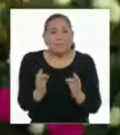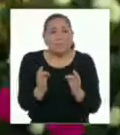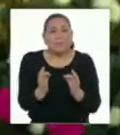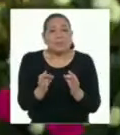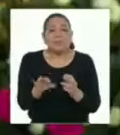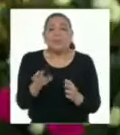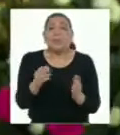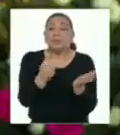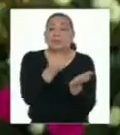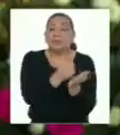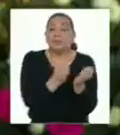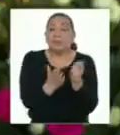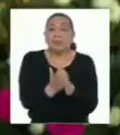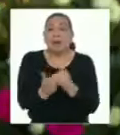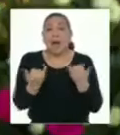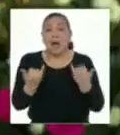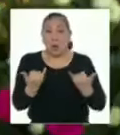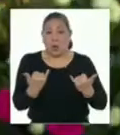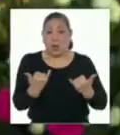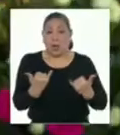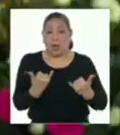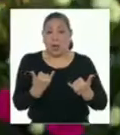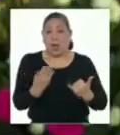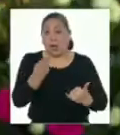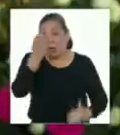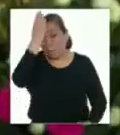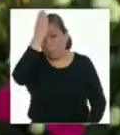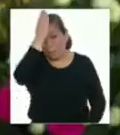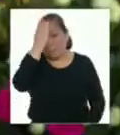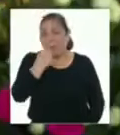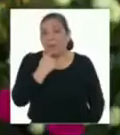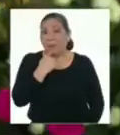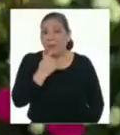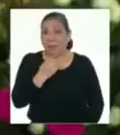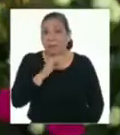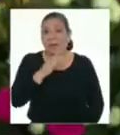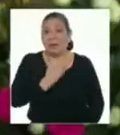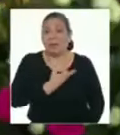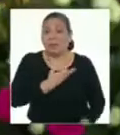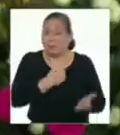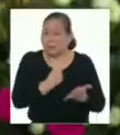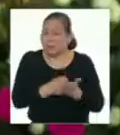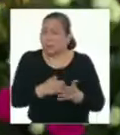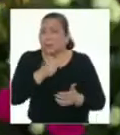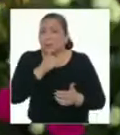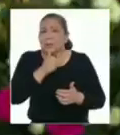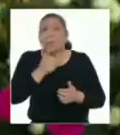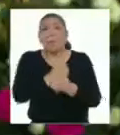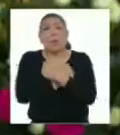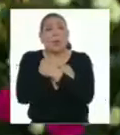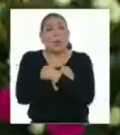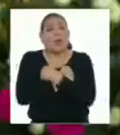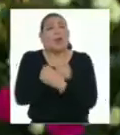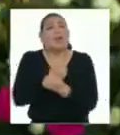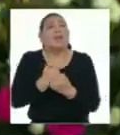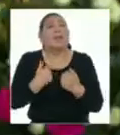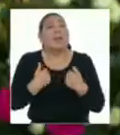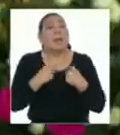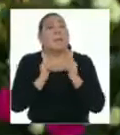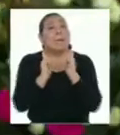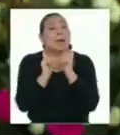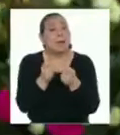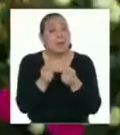este crucificado del cual habla el Papa, que no está crucificado por la fuerza de los clavos, sino por el amor que nos tiene